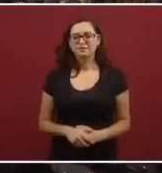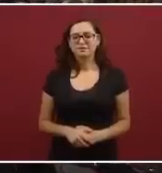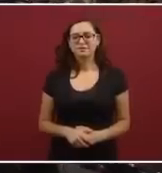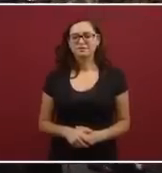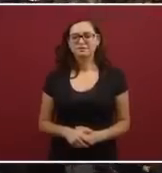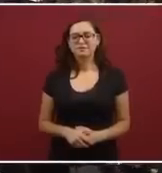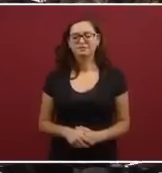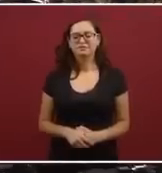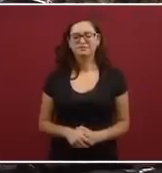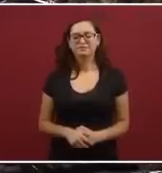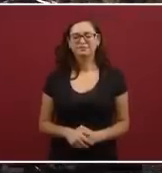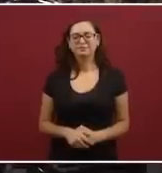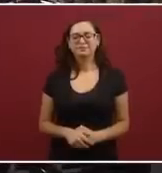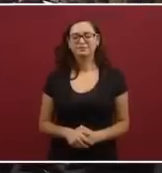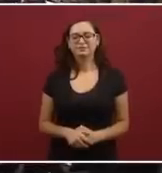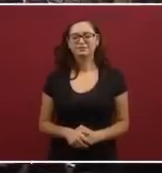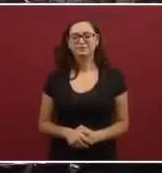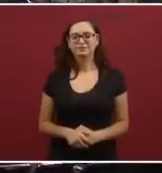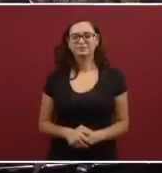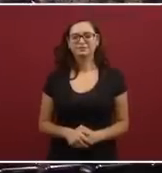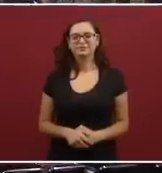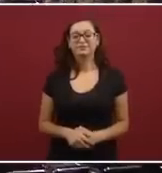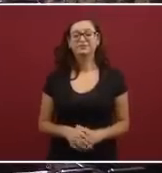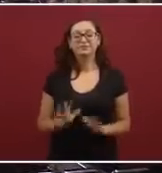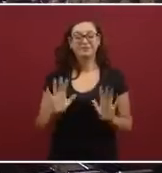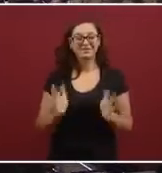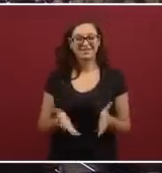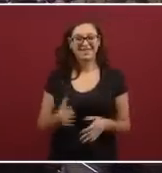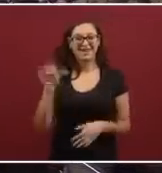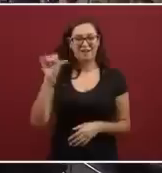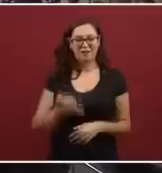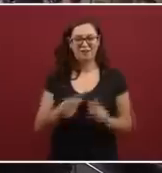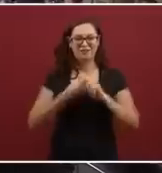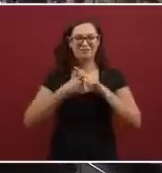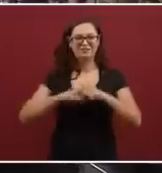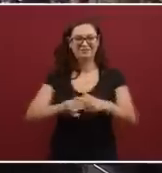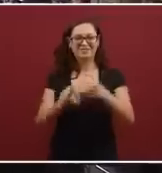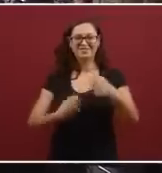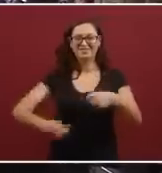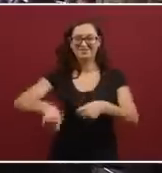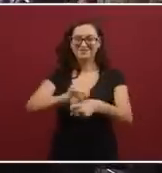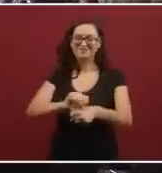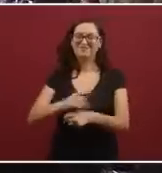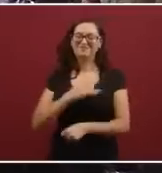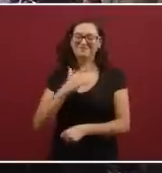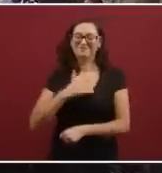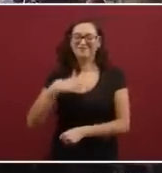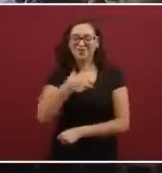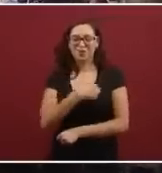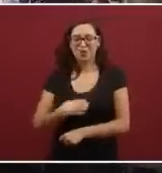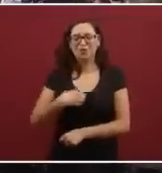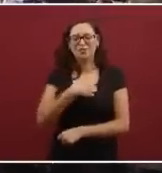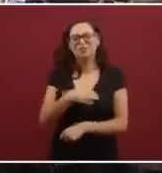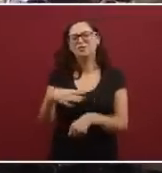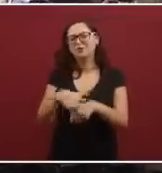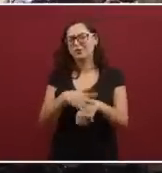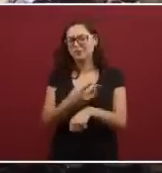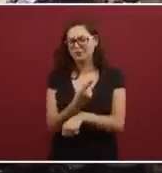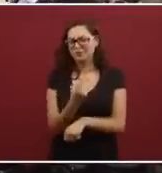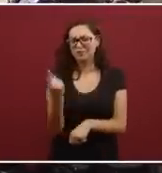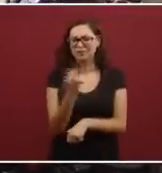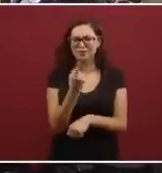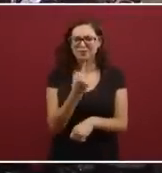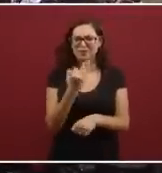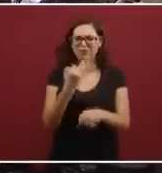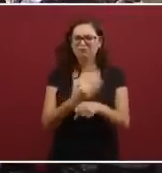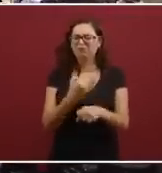Pues nos da mucho gusto iniciar la semana con un acto de